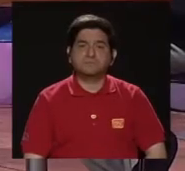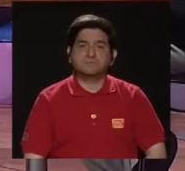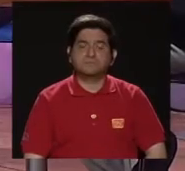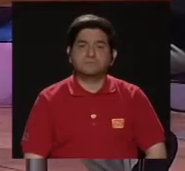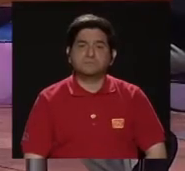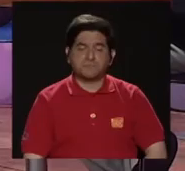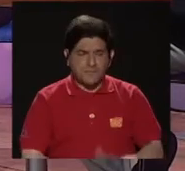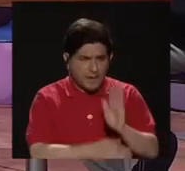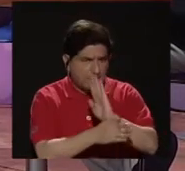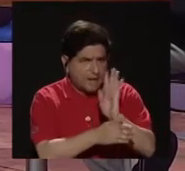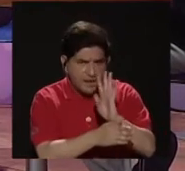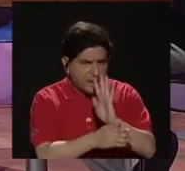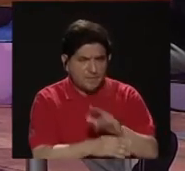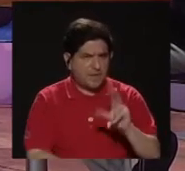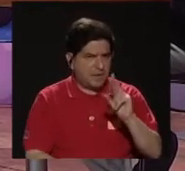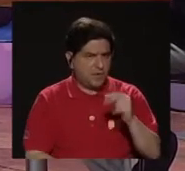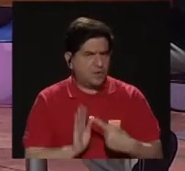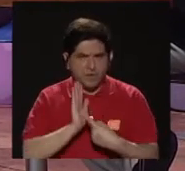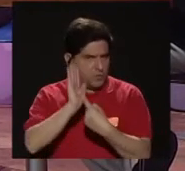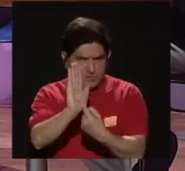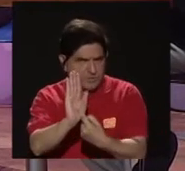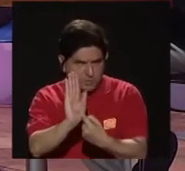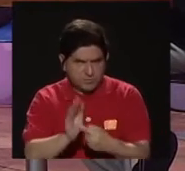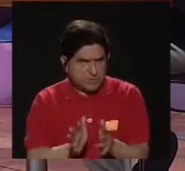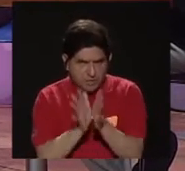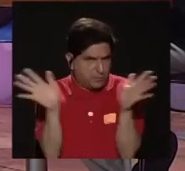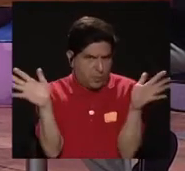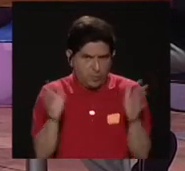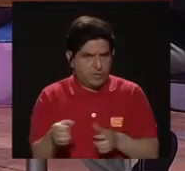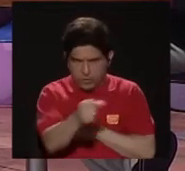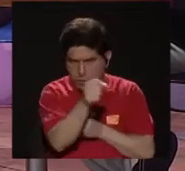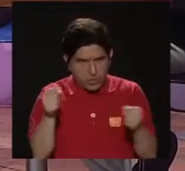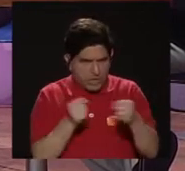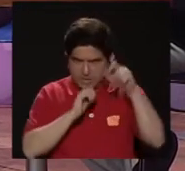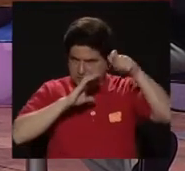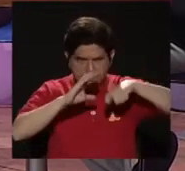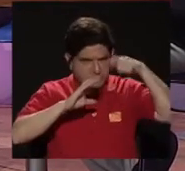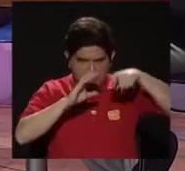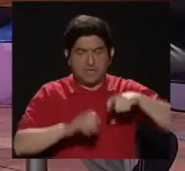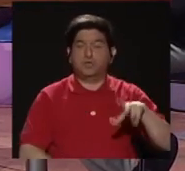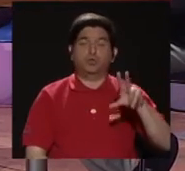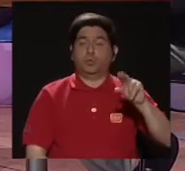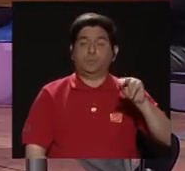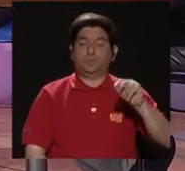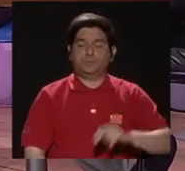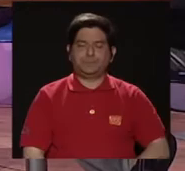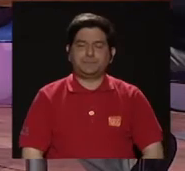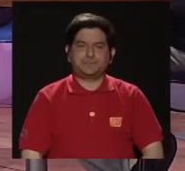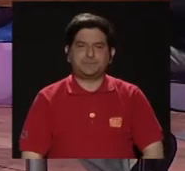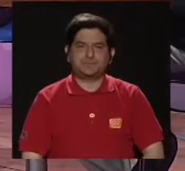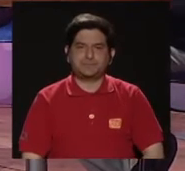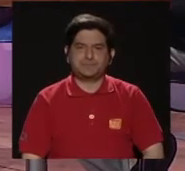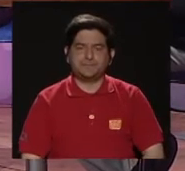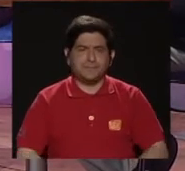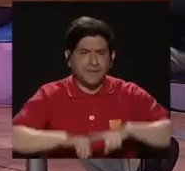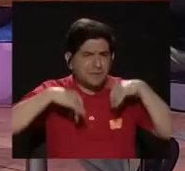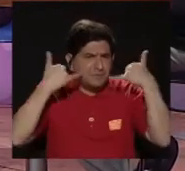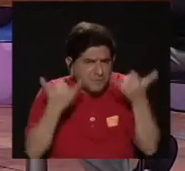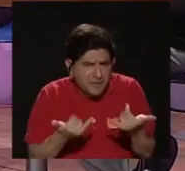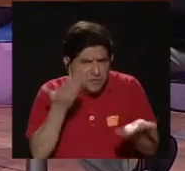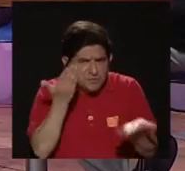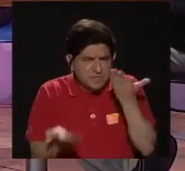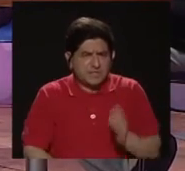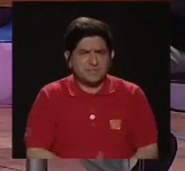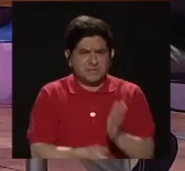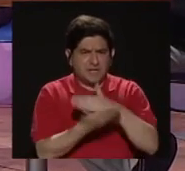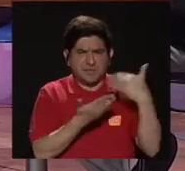Bueno, la película todavía no ha sido pública, no ha sido presentada en salas, ¿verdad? No. Pero ya debe haber habido